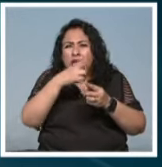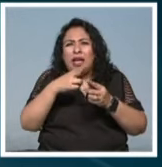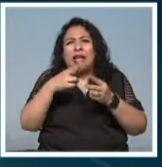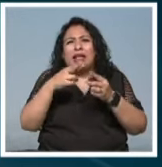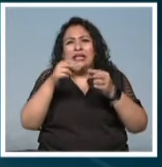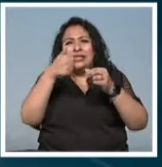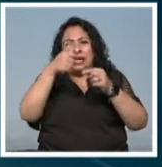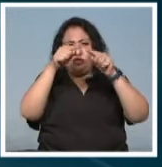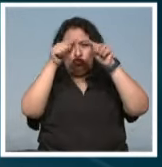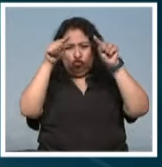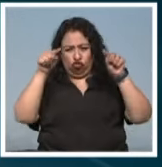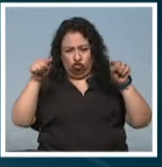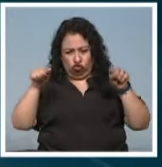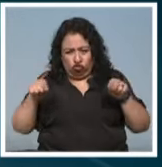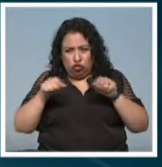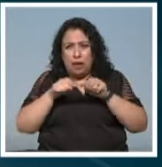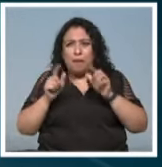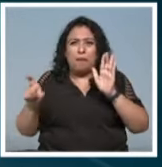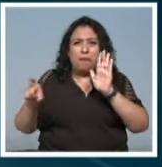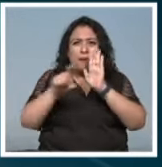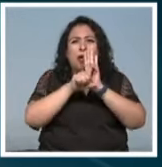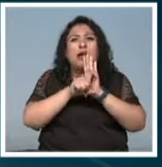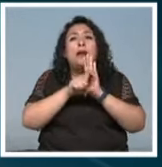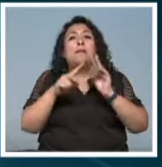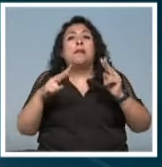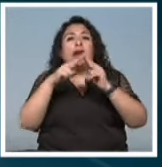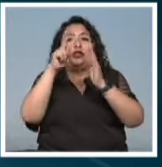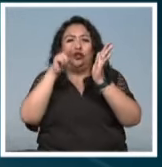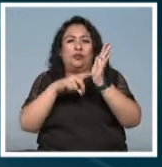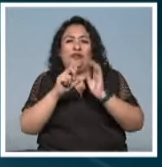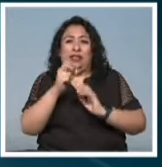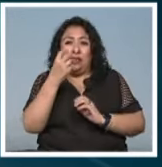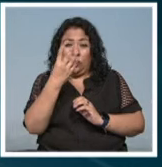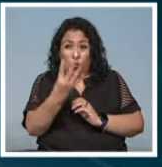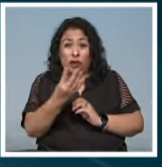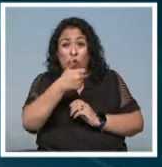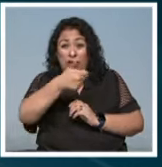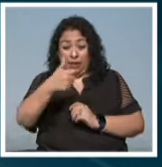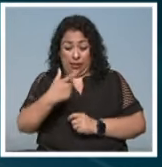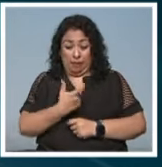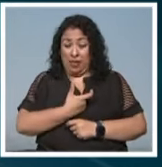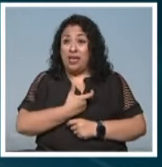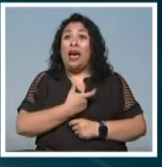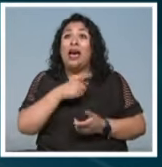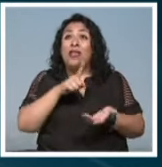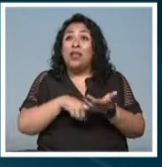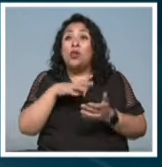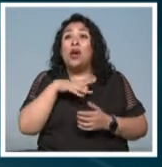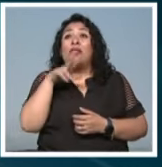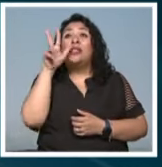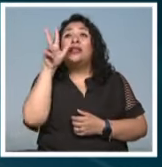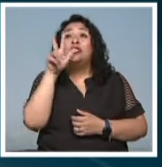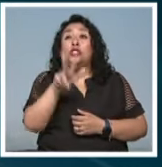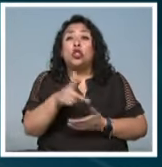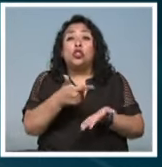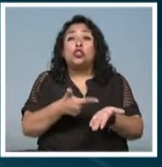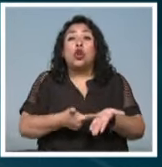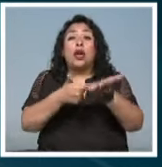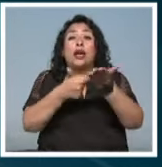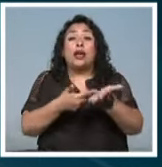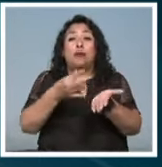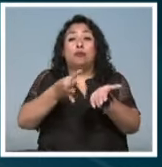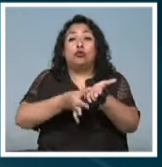hexágonos para grabarles el logotipo de París 2024. Cada medalla va a tener exactamente 18 gramos de